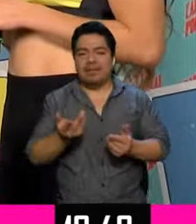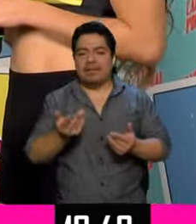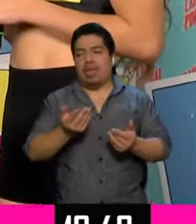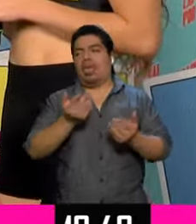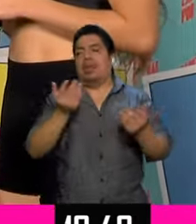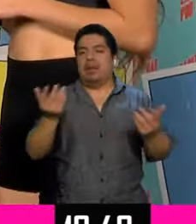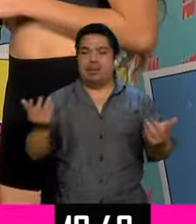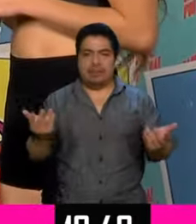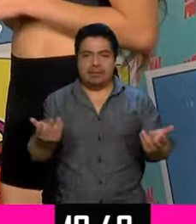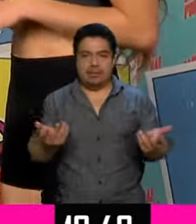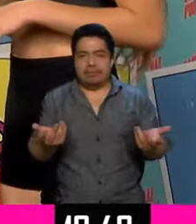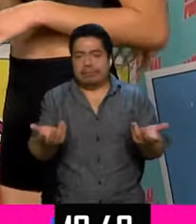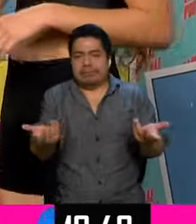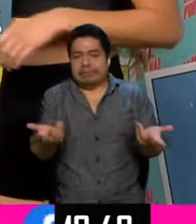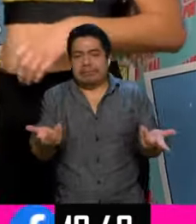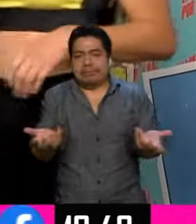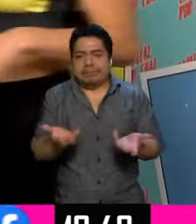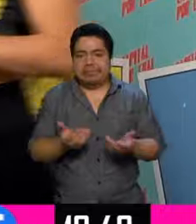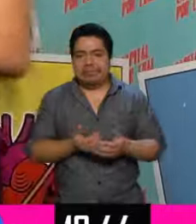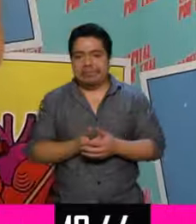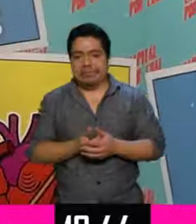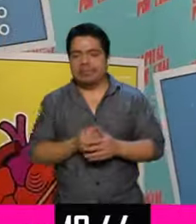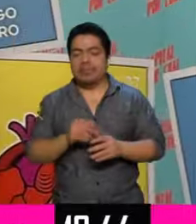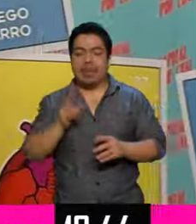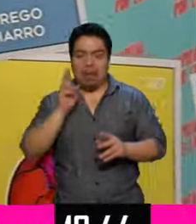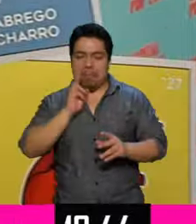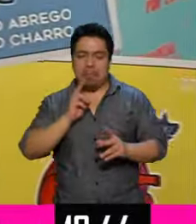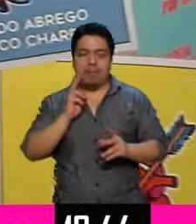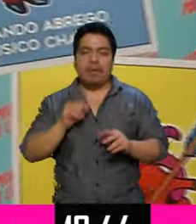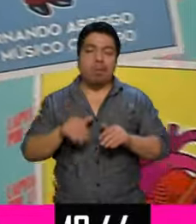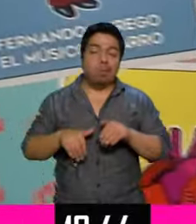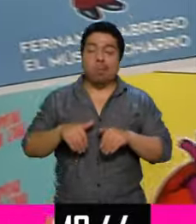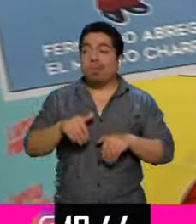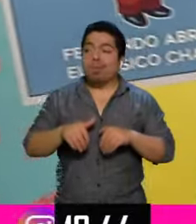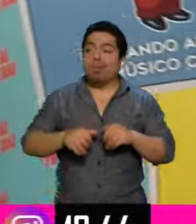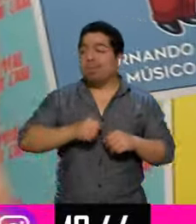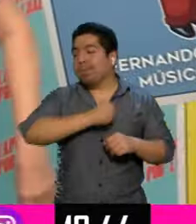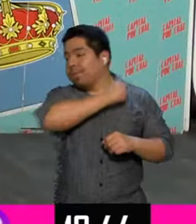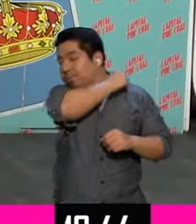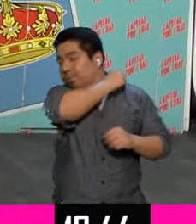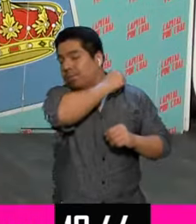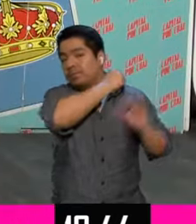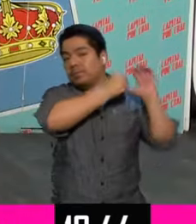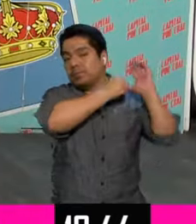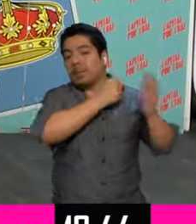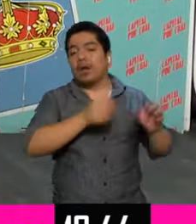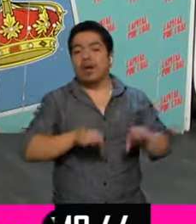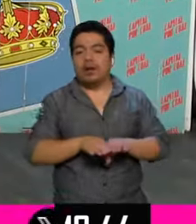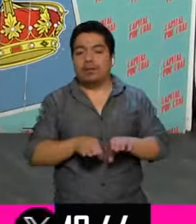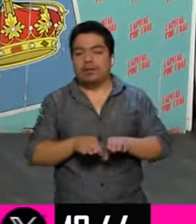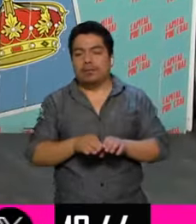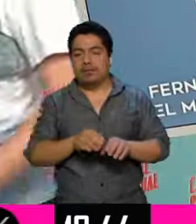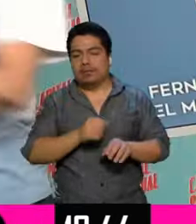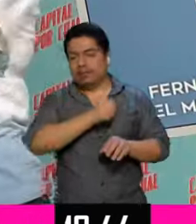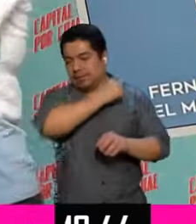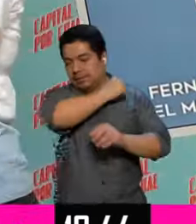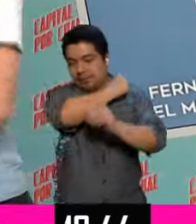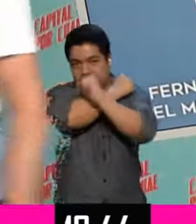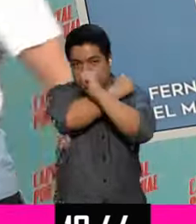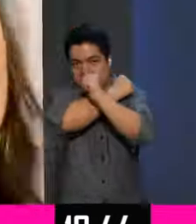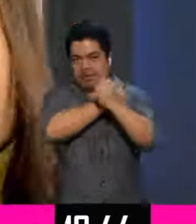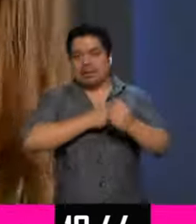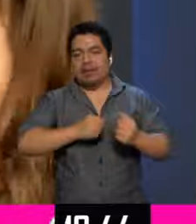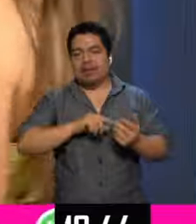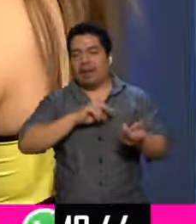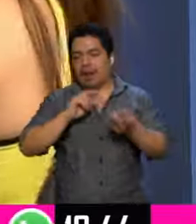para atrás, mano. A ver, hágale. Usted va caminando. ¿Cómo se zafaría? A ver, venga. ¿Así? No, al exacto, revés, mejor el...